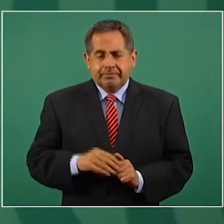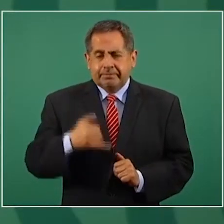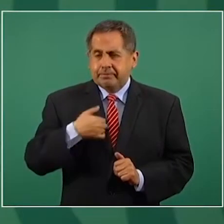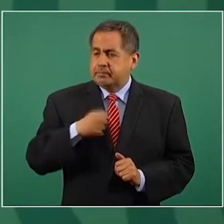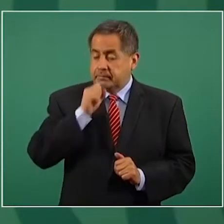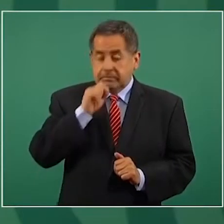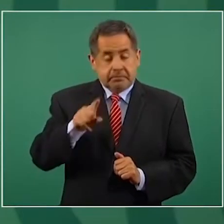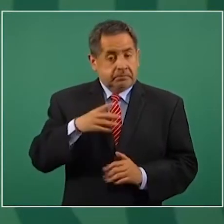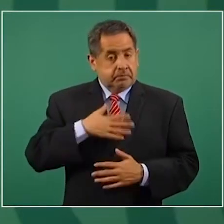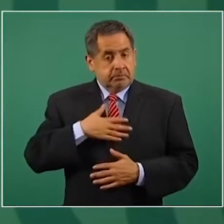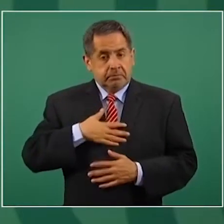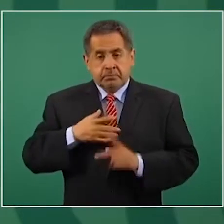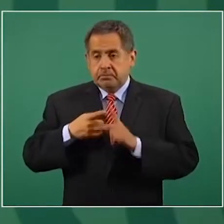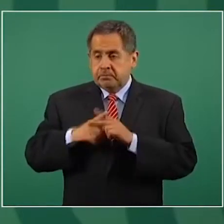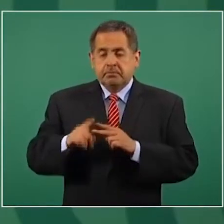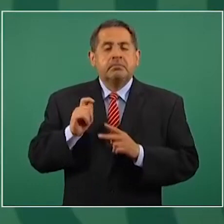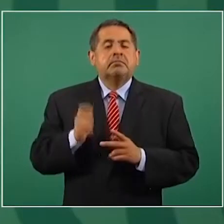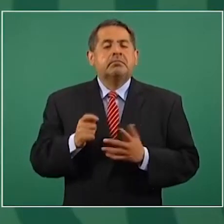empecé también a